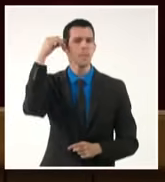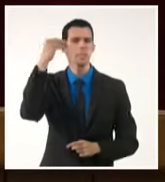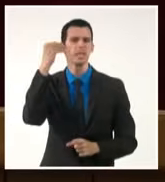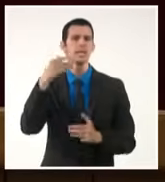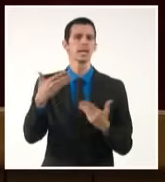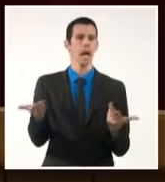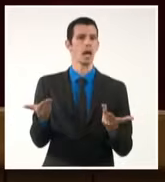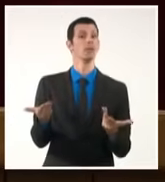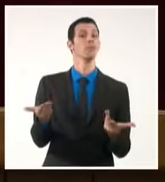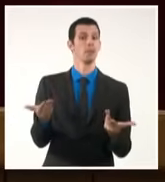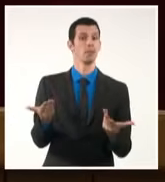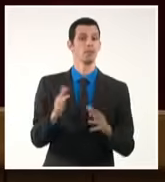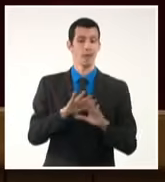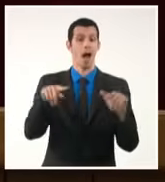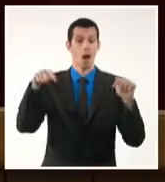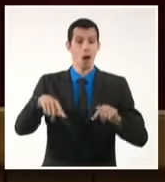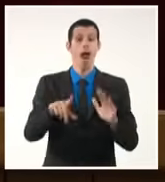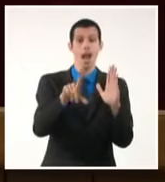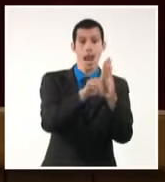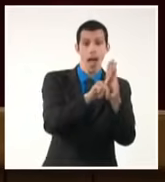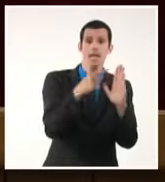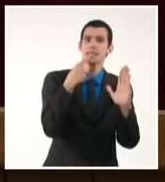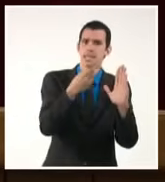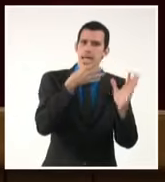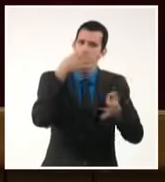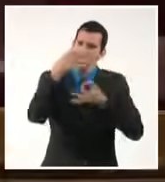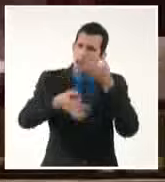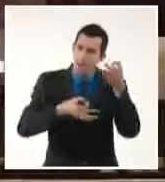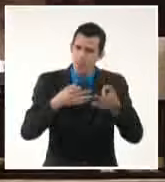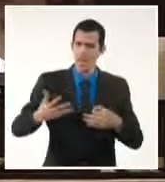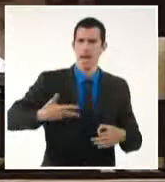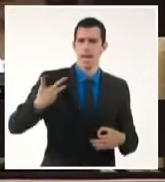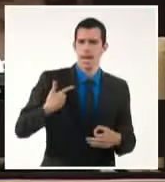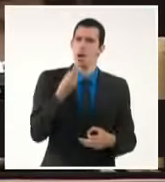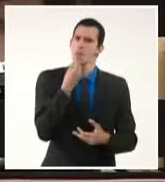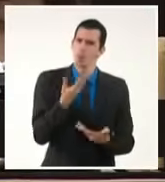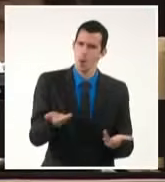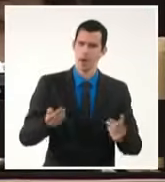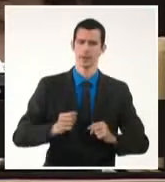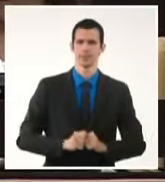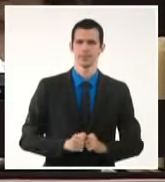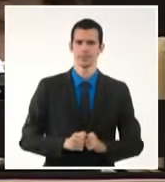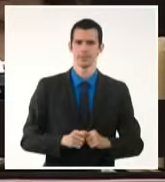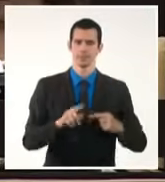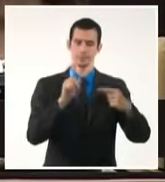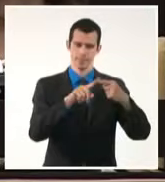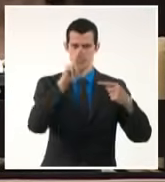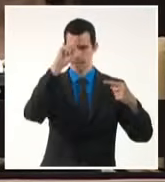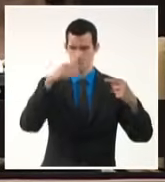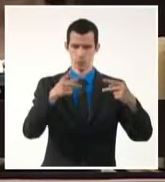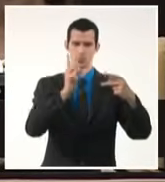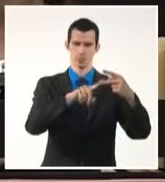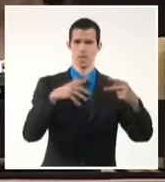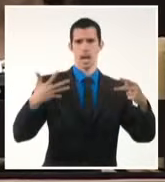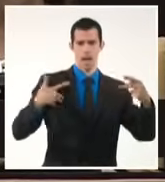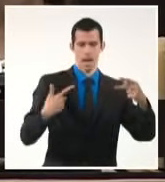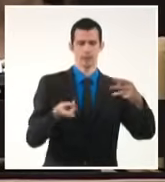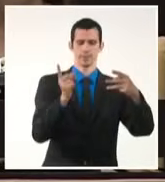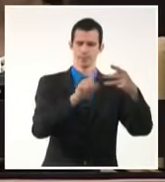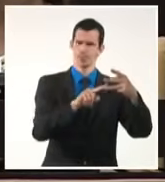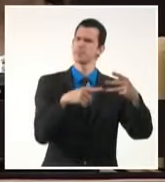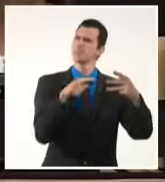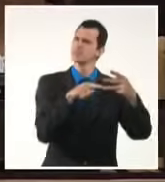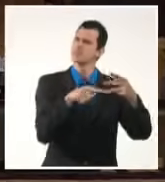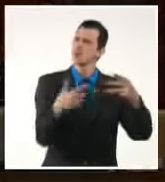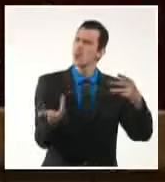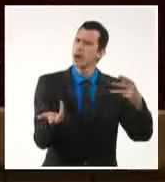ciudadanos. En cuanto a la ley de la Fiscalía Militar, viene a complementar lo ya estatuido en la organización de la Fiscalía General de la